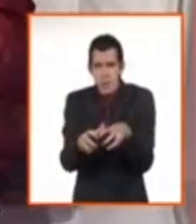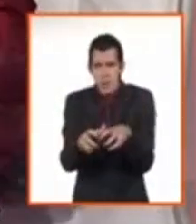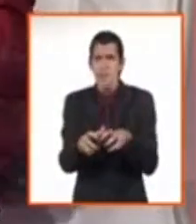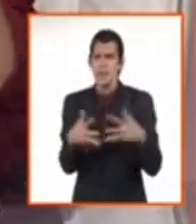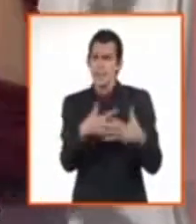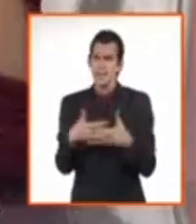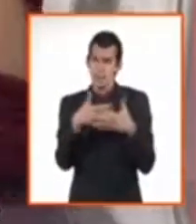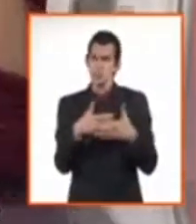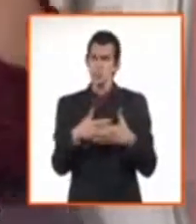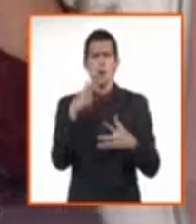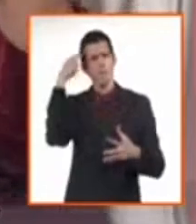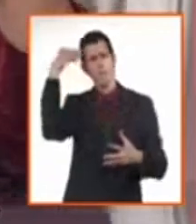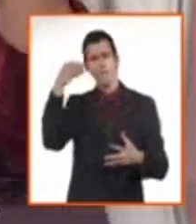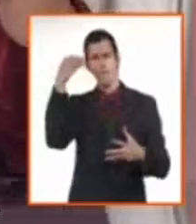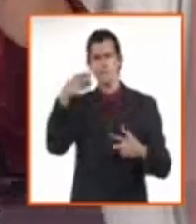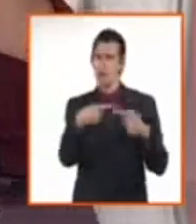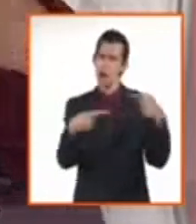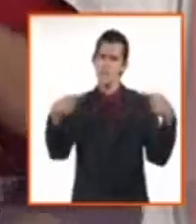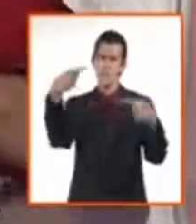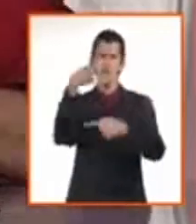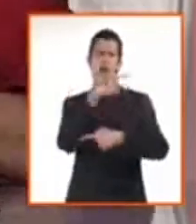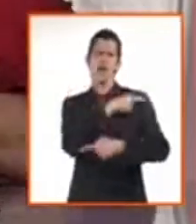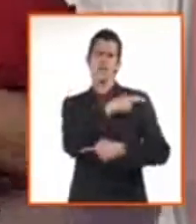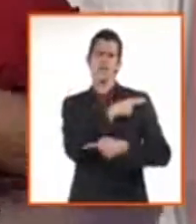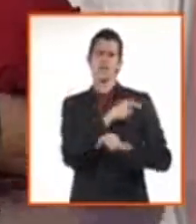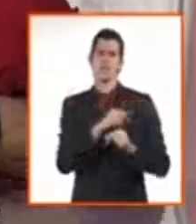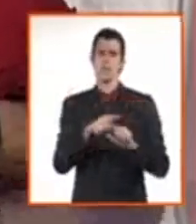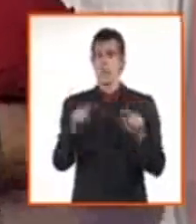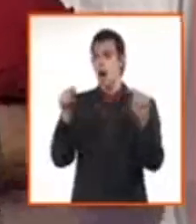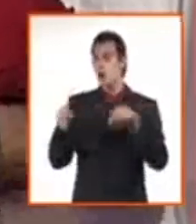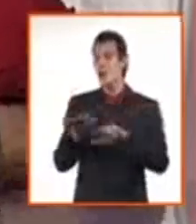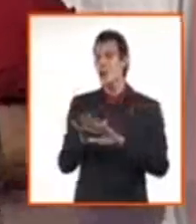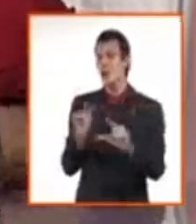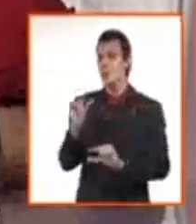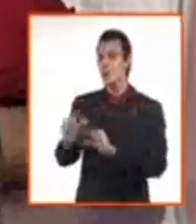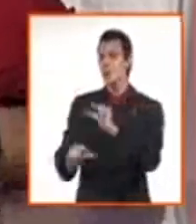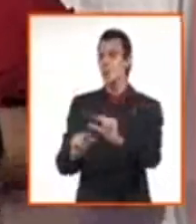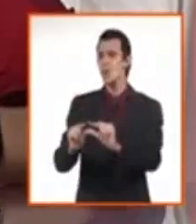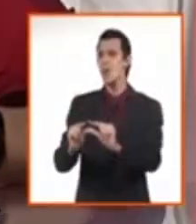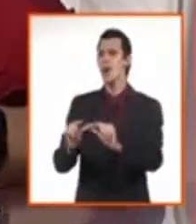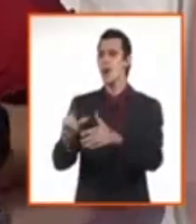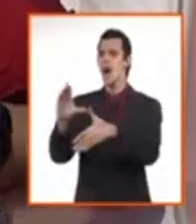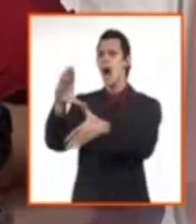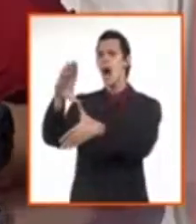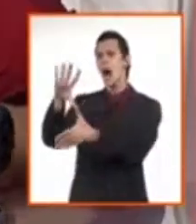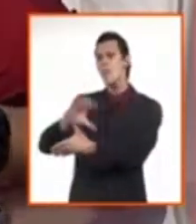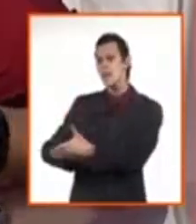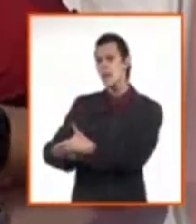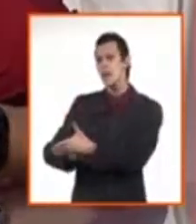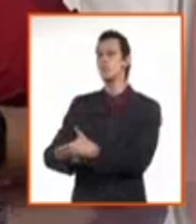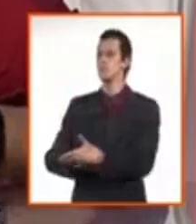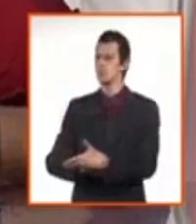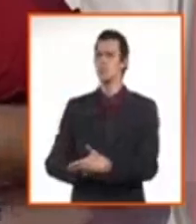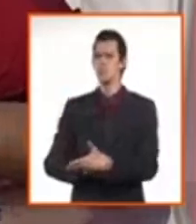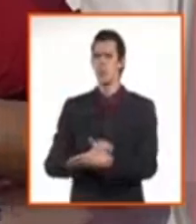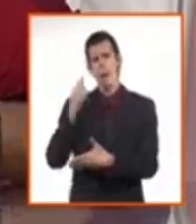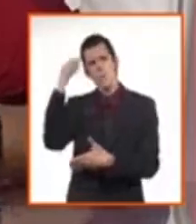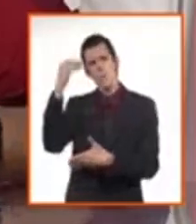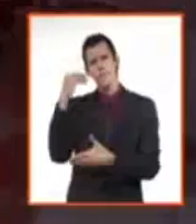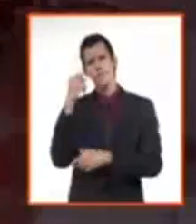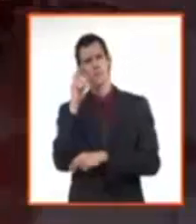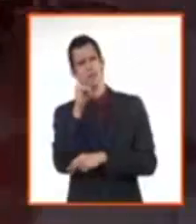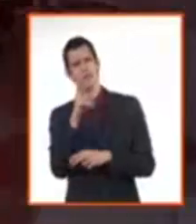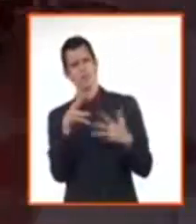o se está en el otro y la historia de ir al agua hasta las empresas norteamericanas traviesas clasificadas fallidas está esta cumbre ya